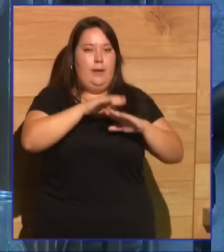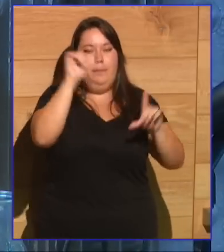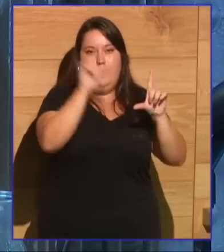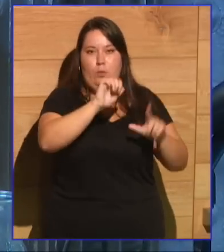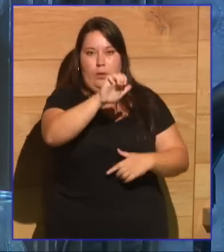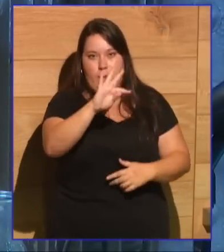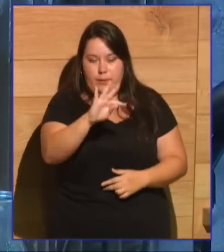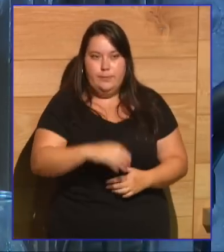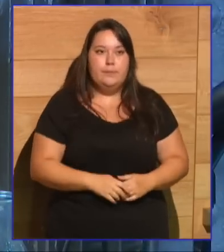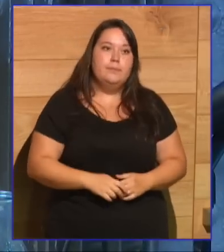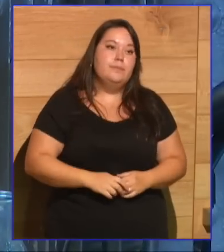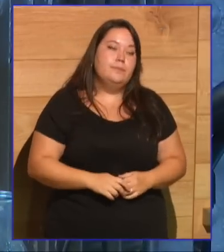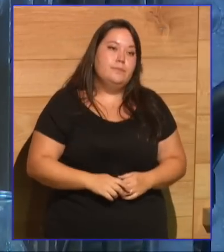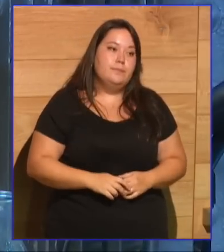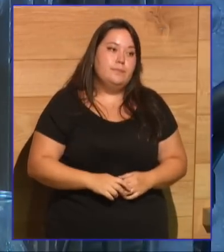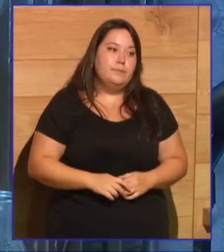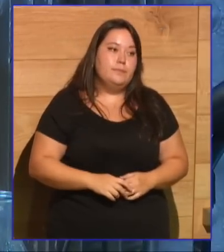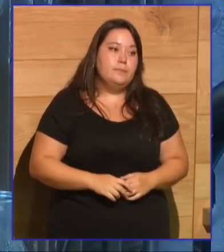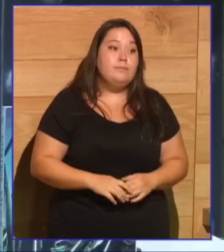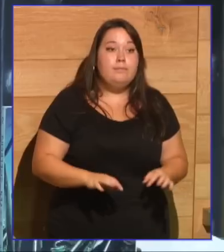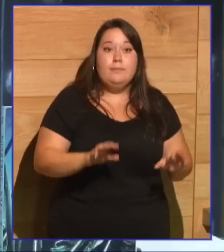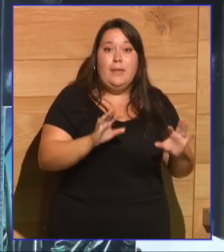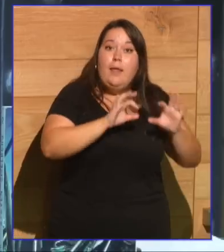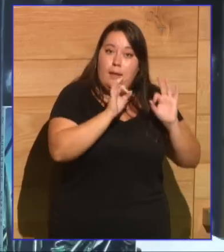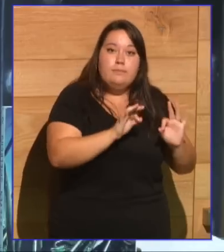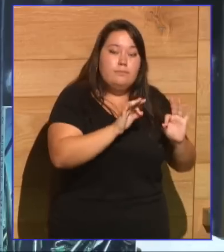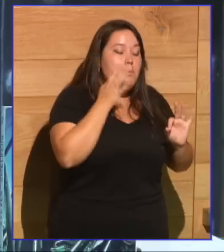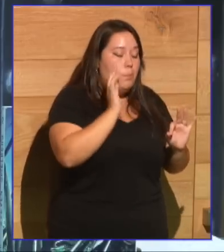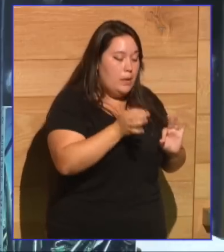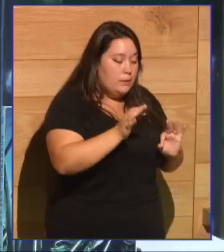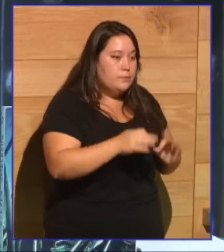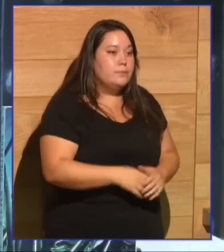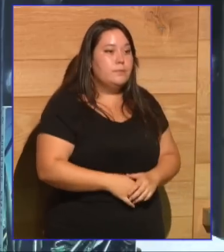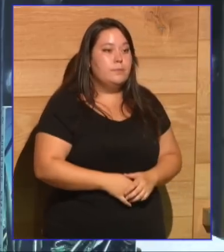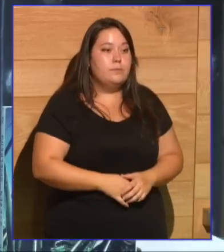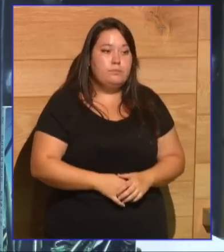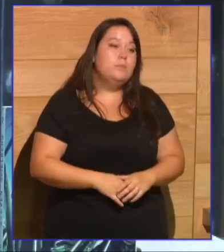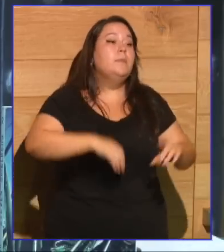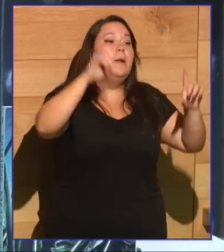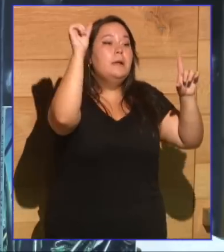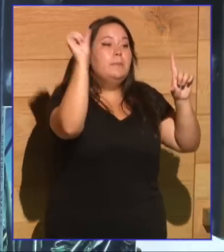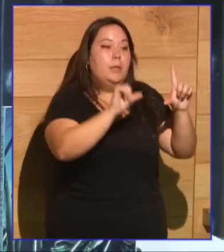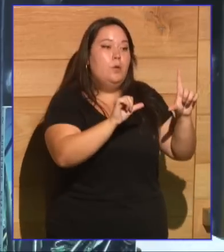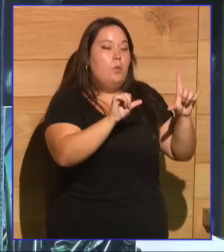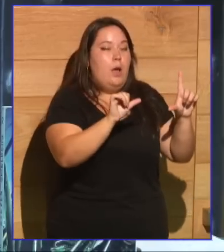aterrizaban el patio atrás de un niño si es así y es una una película además que es prácticamente excepcionales creo en todo